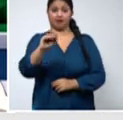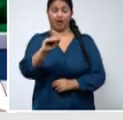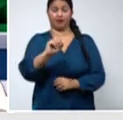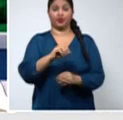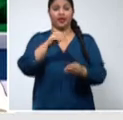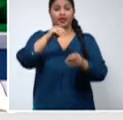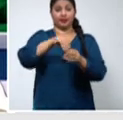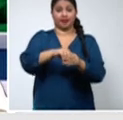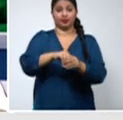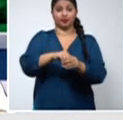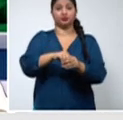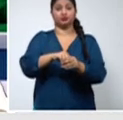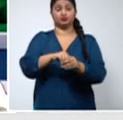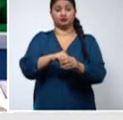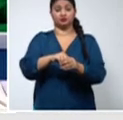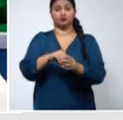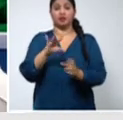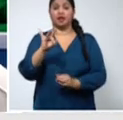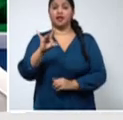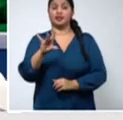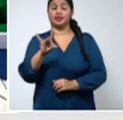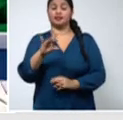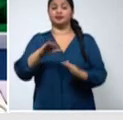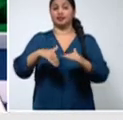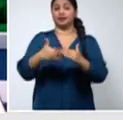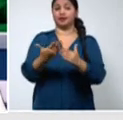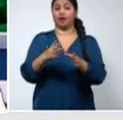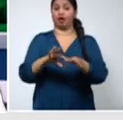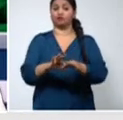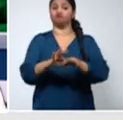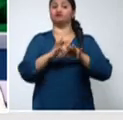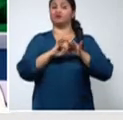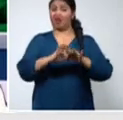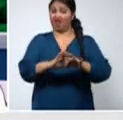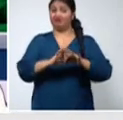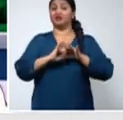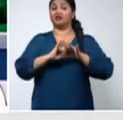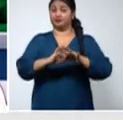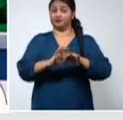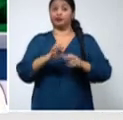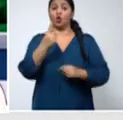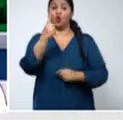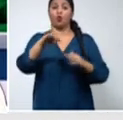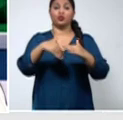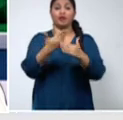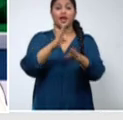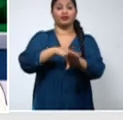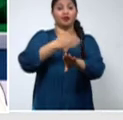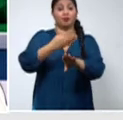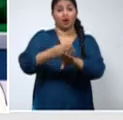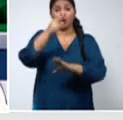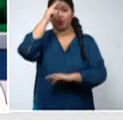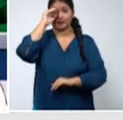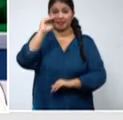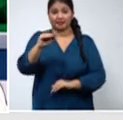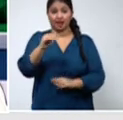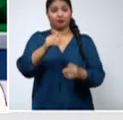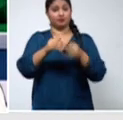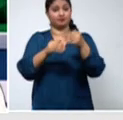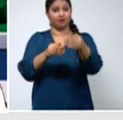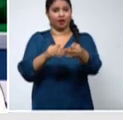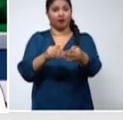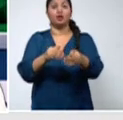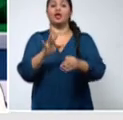días en sala de terapia intensiva, por las complicaciones que presentó prácticamente desde el inicio y en un